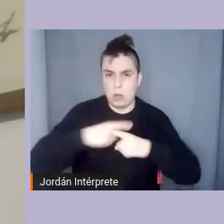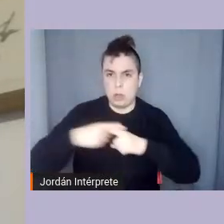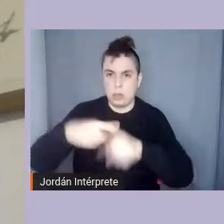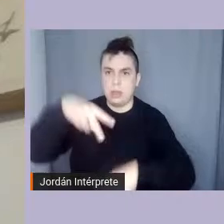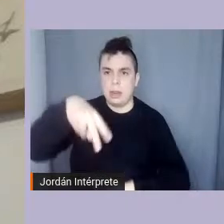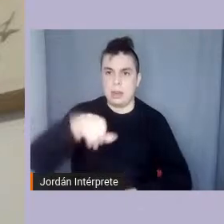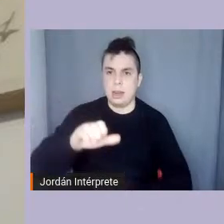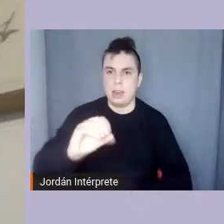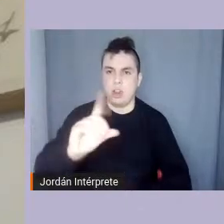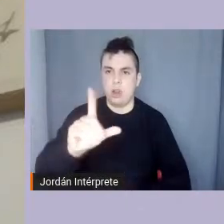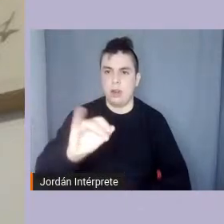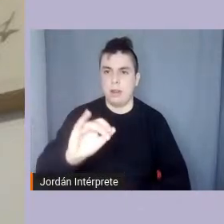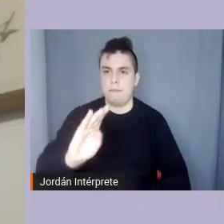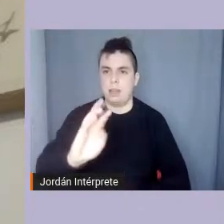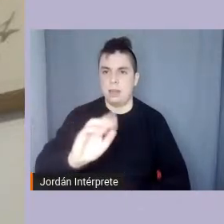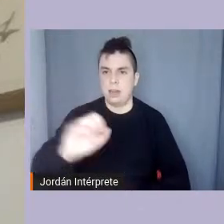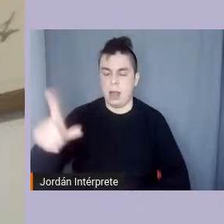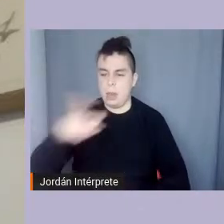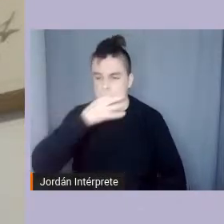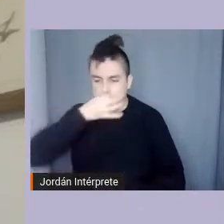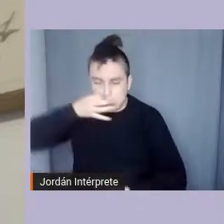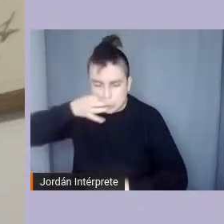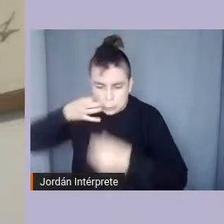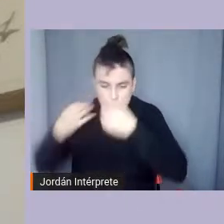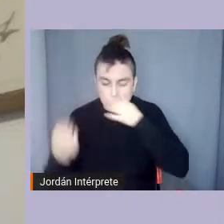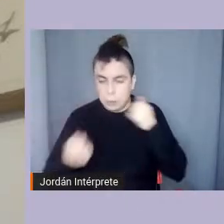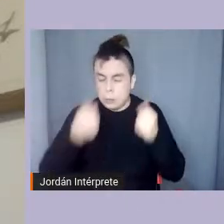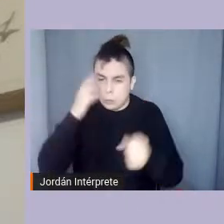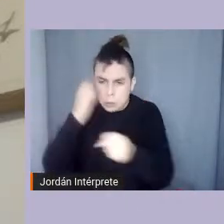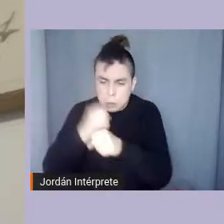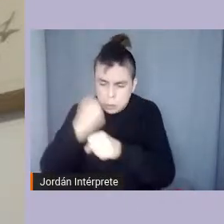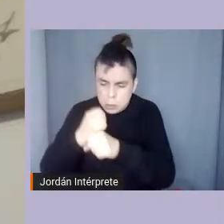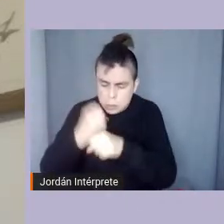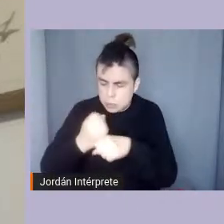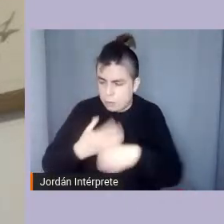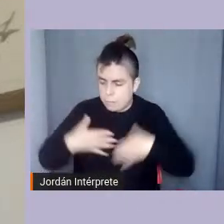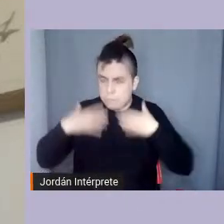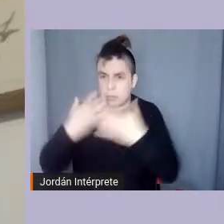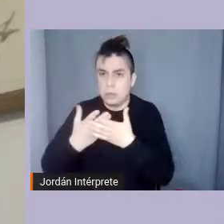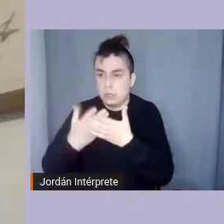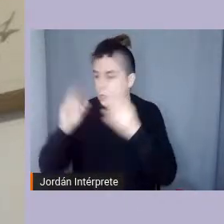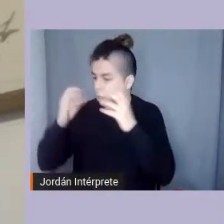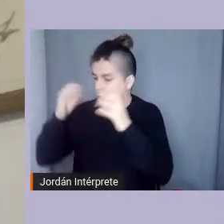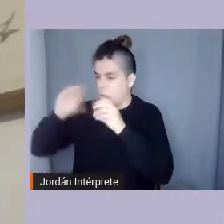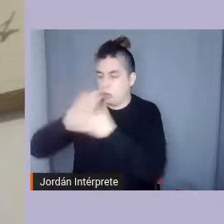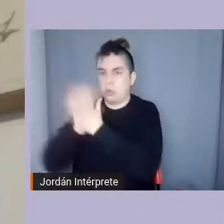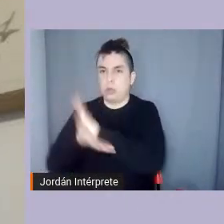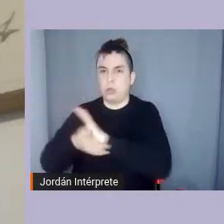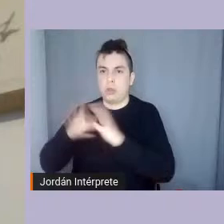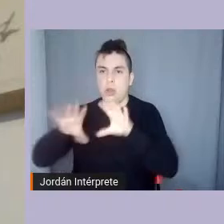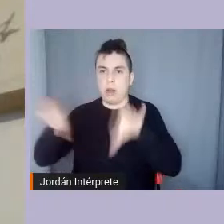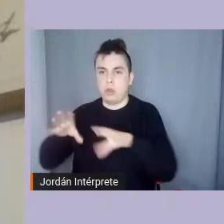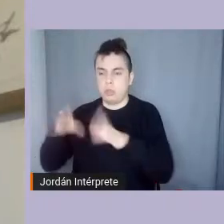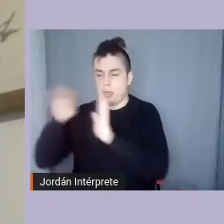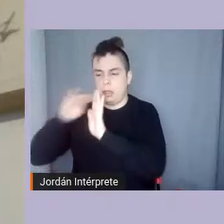y que necesitamos rescatar estos repertorios antiguos, así como también ver nuevos